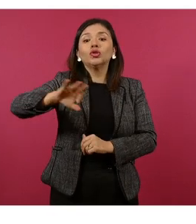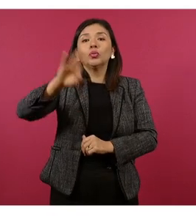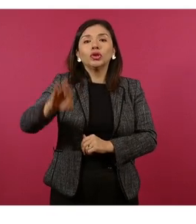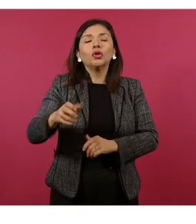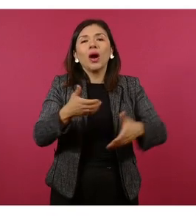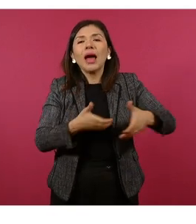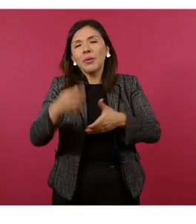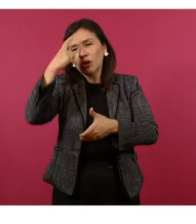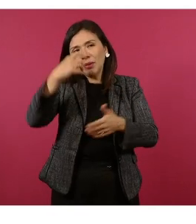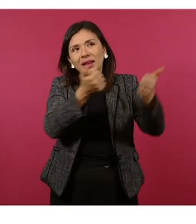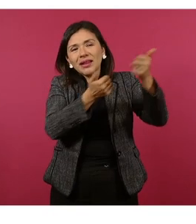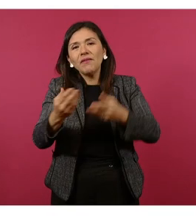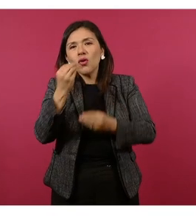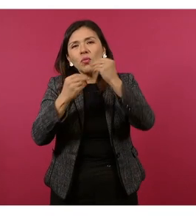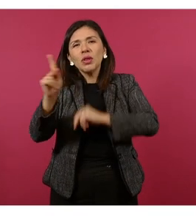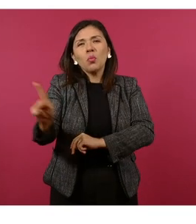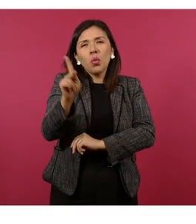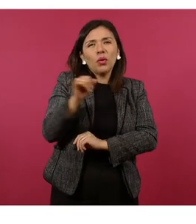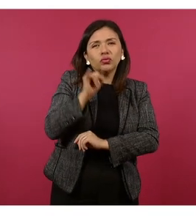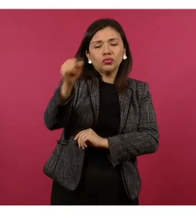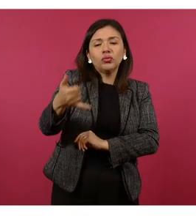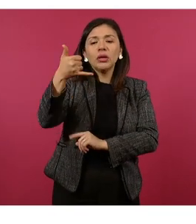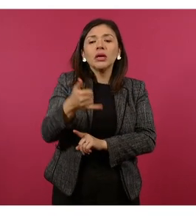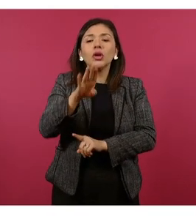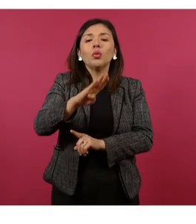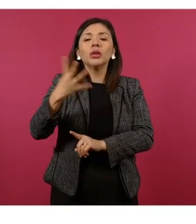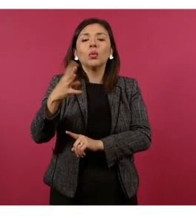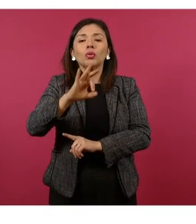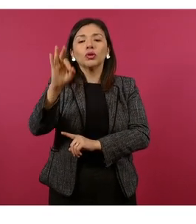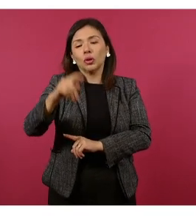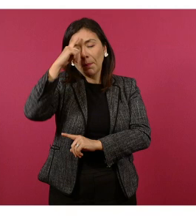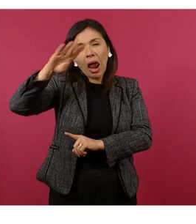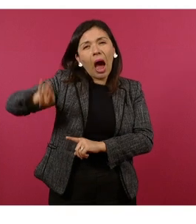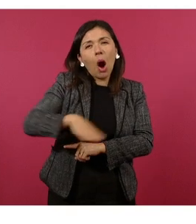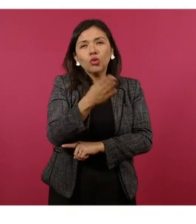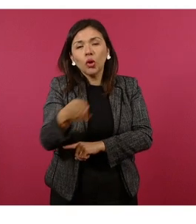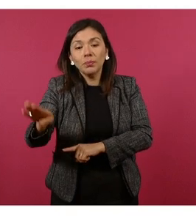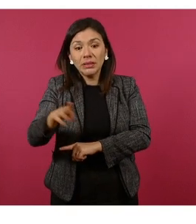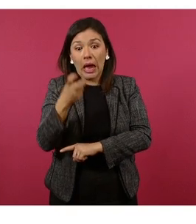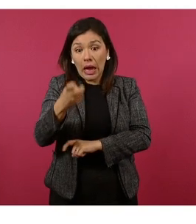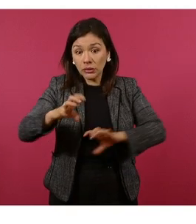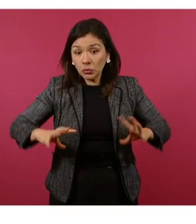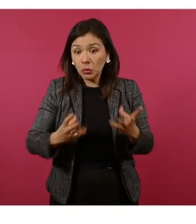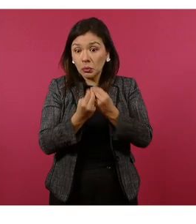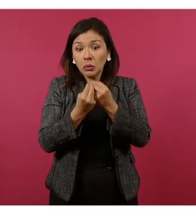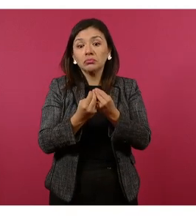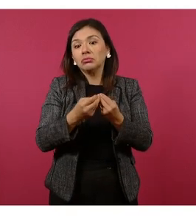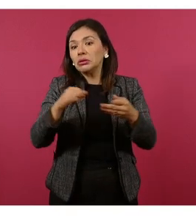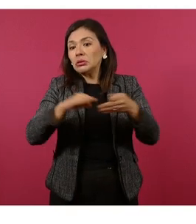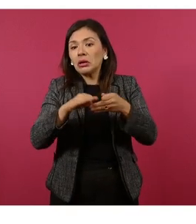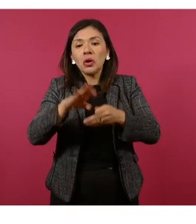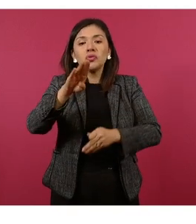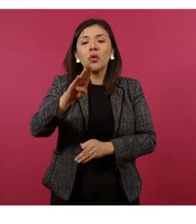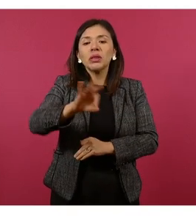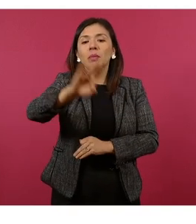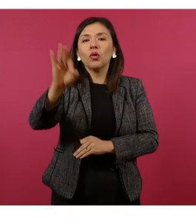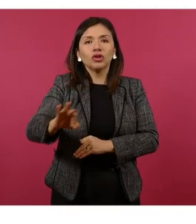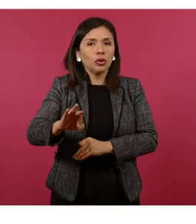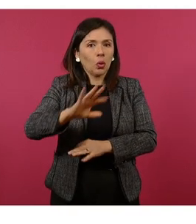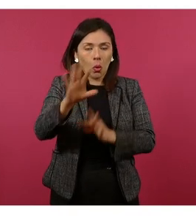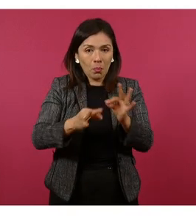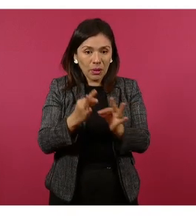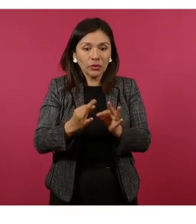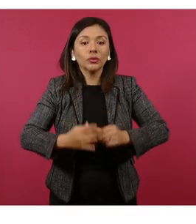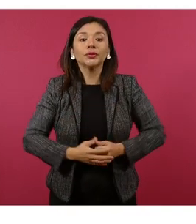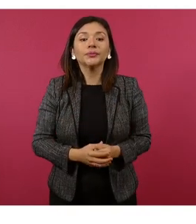Rurales y alimentadores y 94 en autopistas como un promedio general de 90 por.